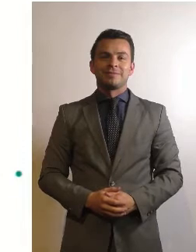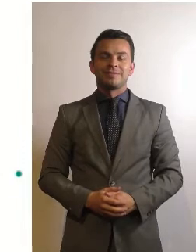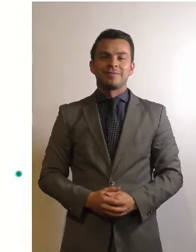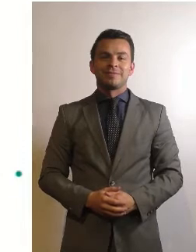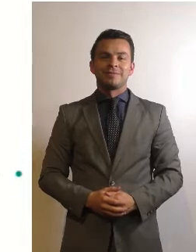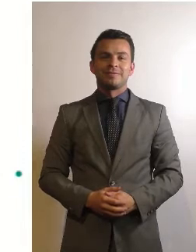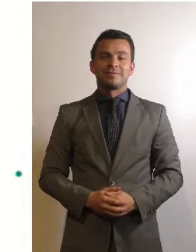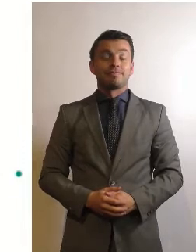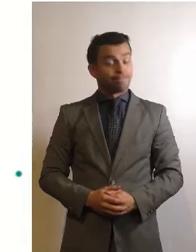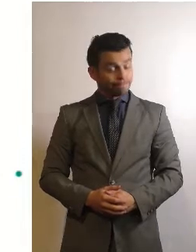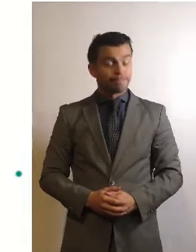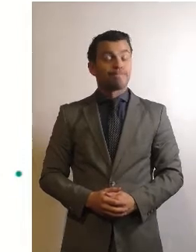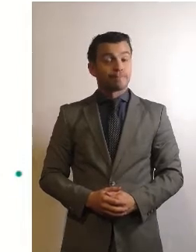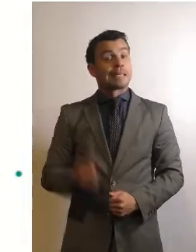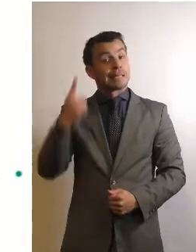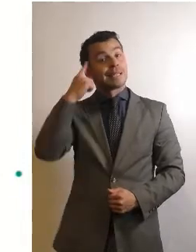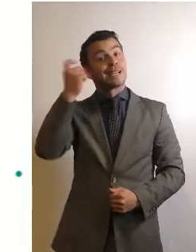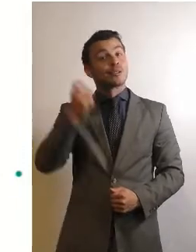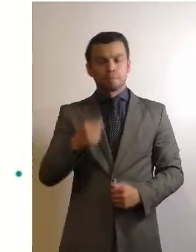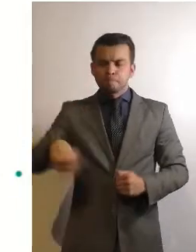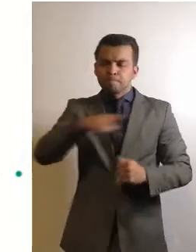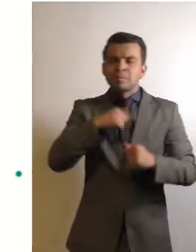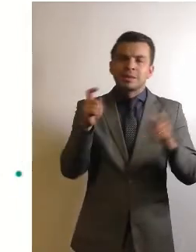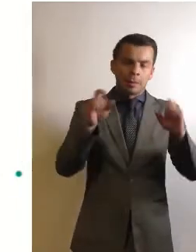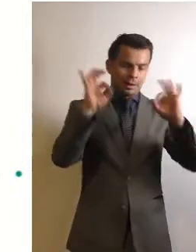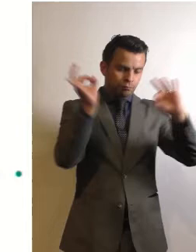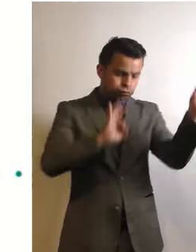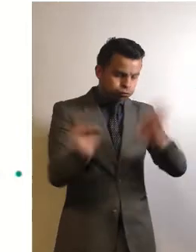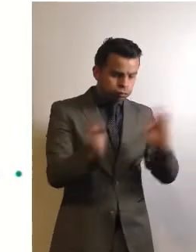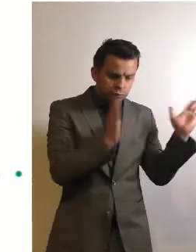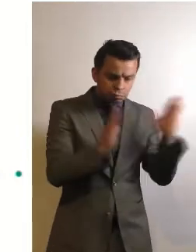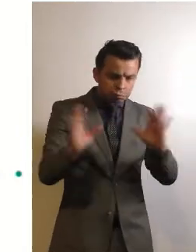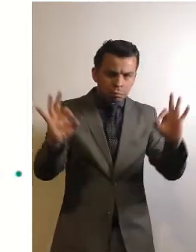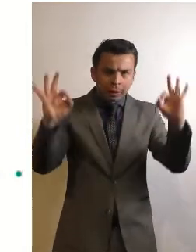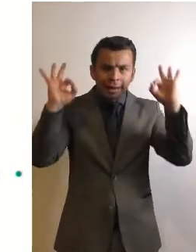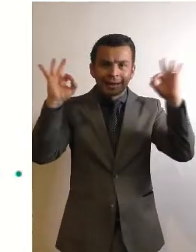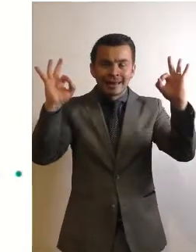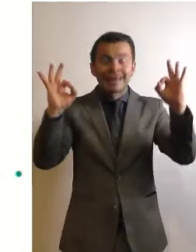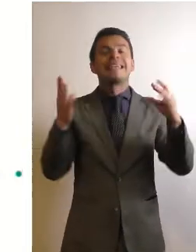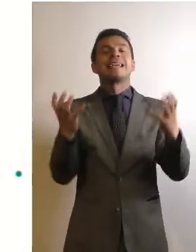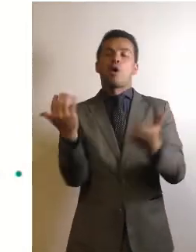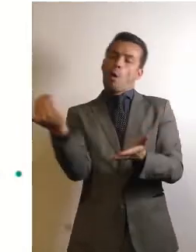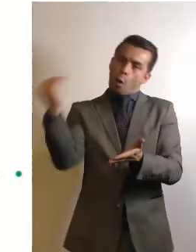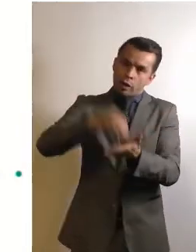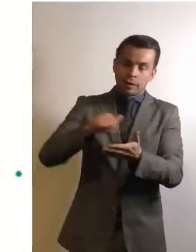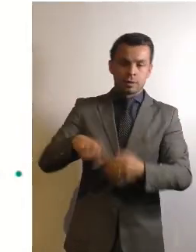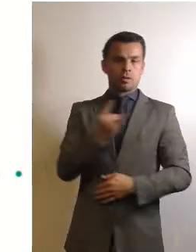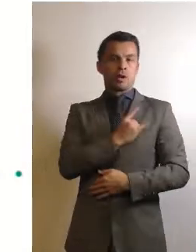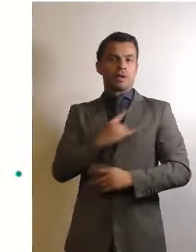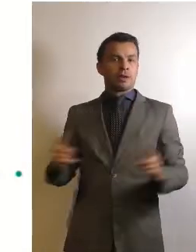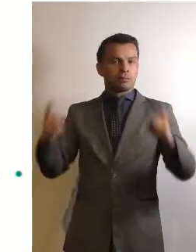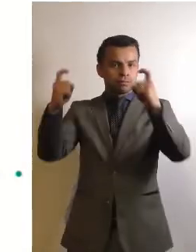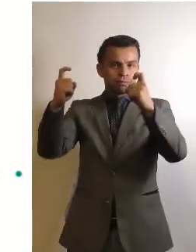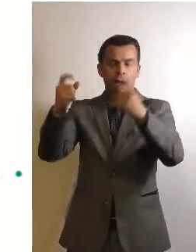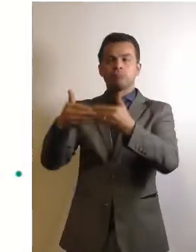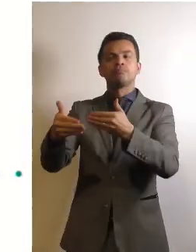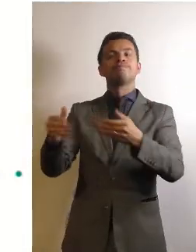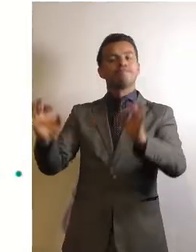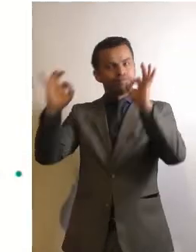nuestro reto en temas de calidad de planeación ha sido alcanzar la reacreditación de la universidad, el incremento